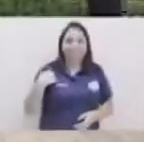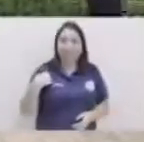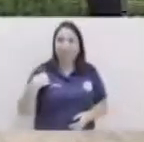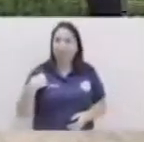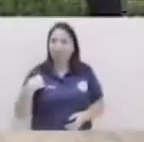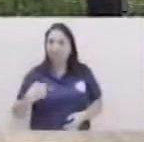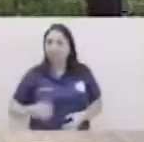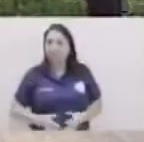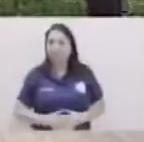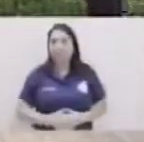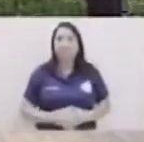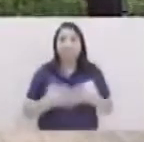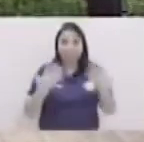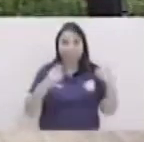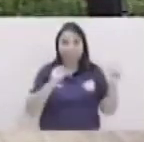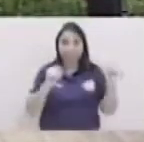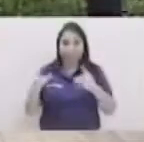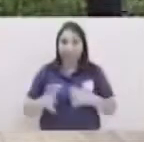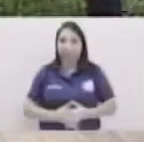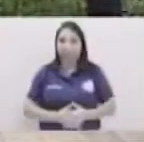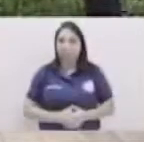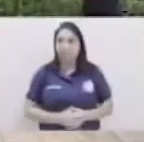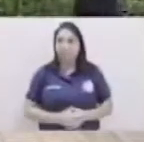yo sobre el profesor. ¿Listos?